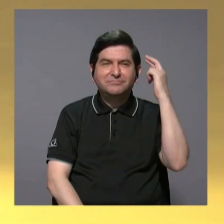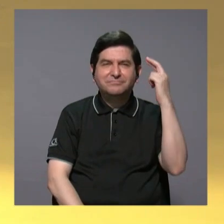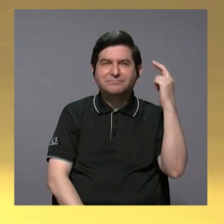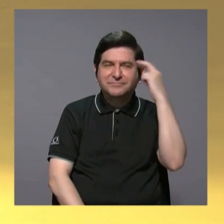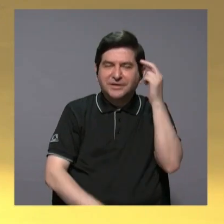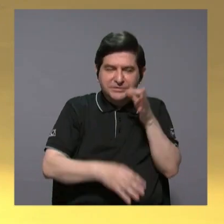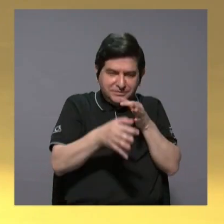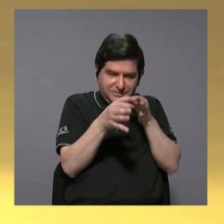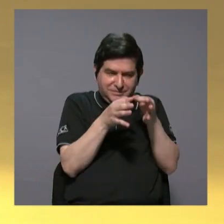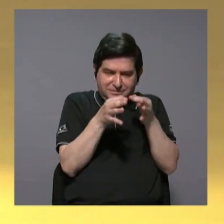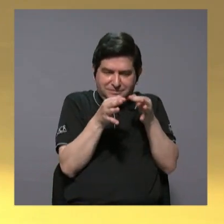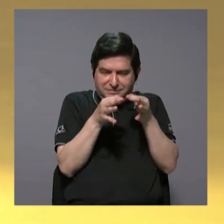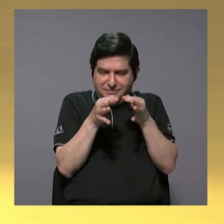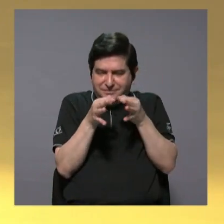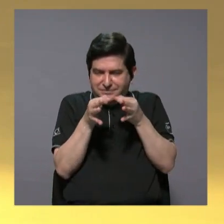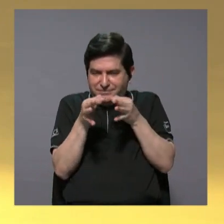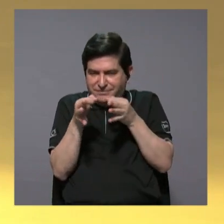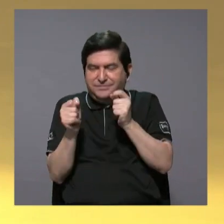razonamiento.